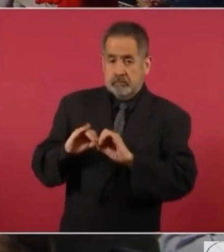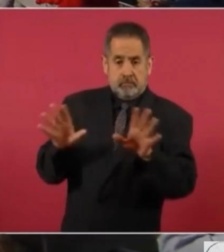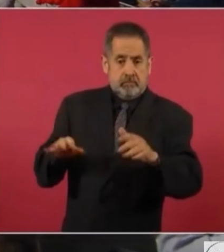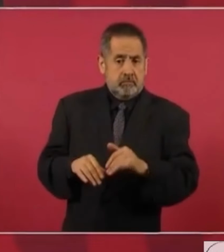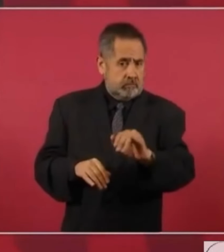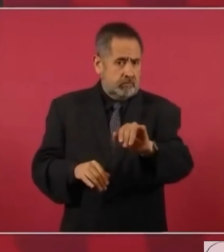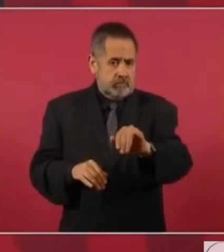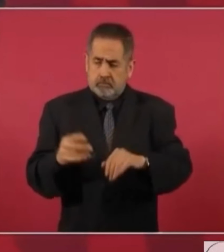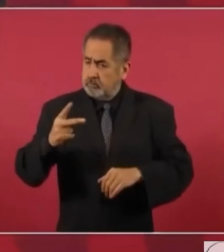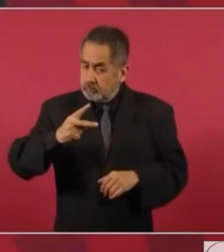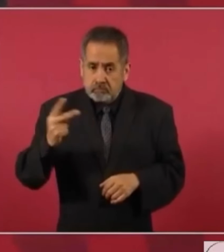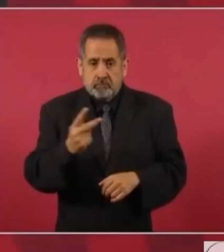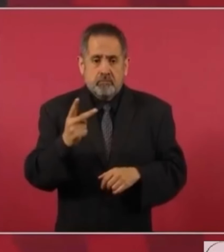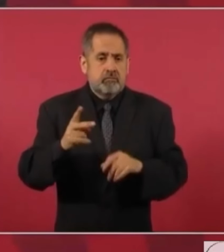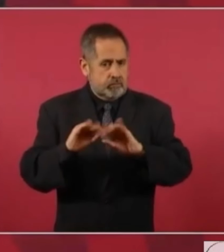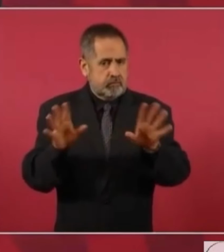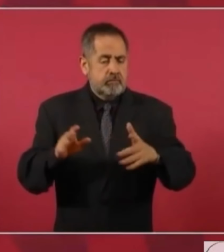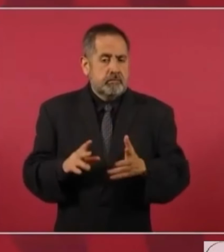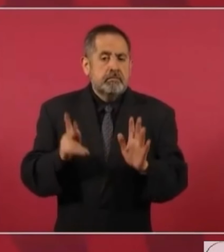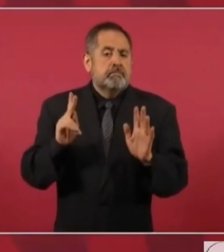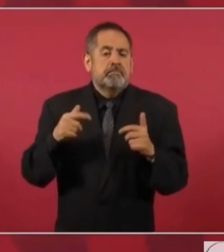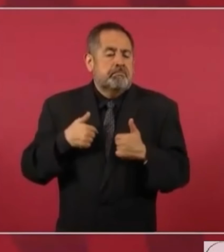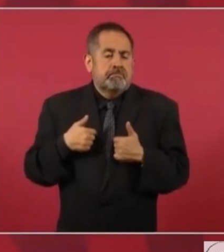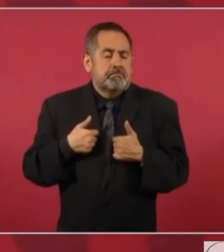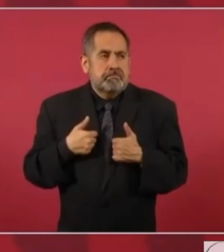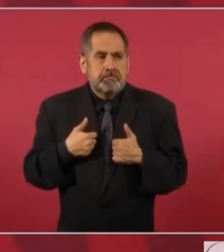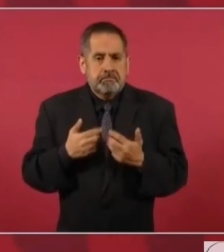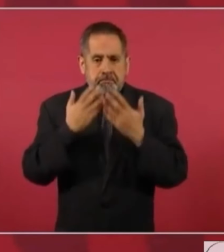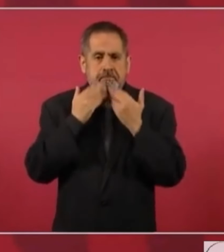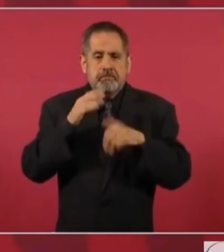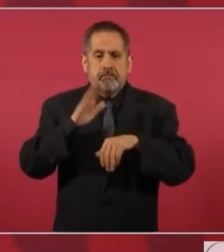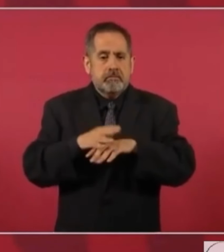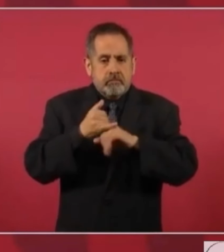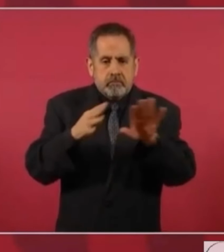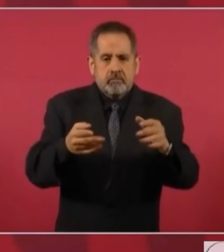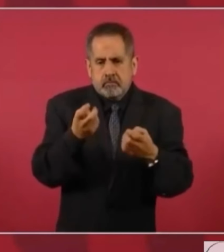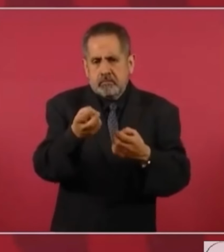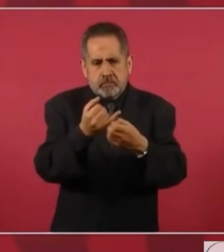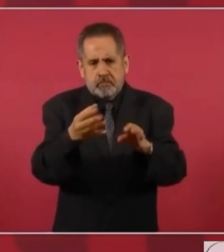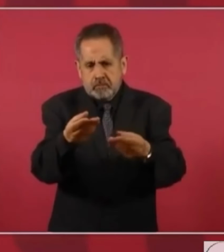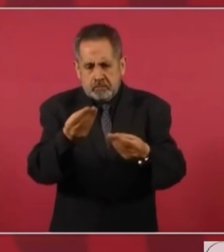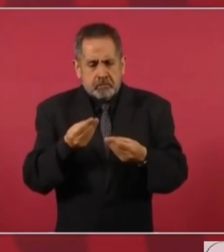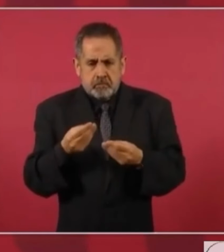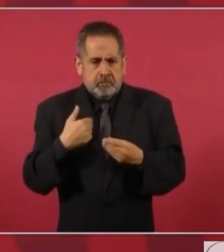Desde luego. Pero yo no tengo más información sobre esto.